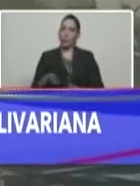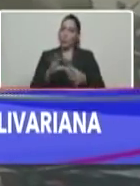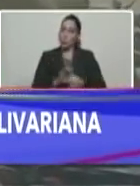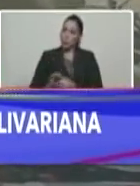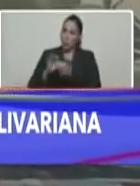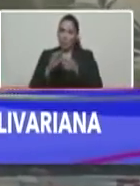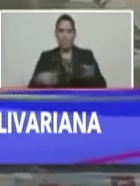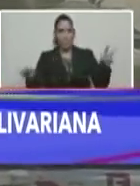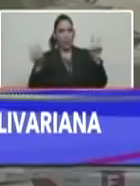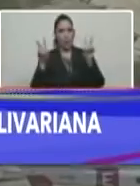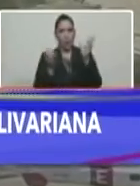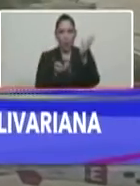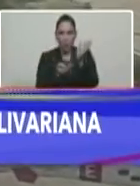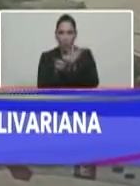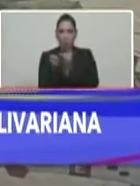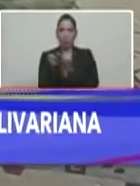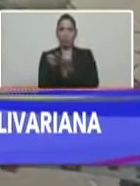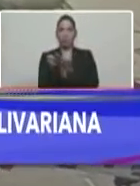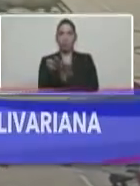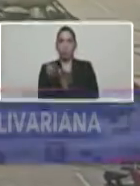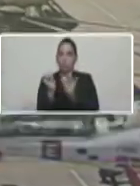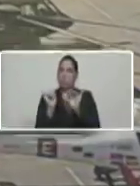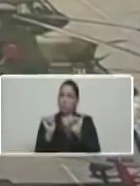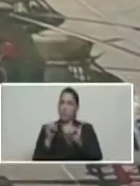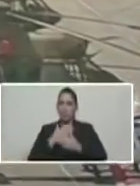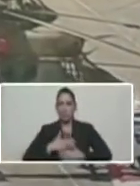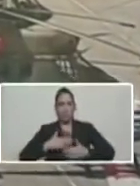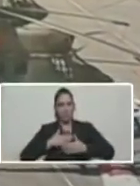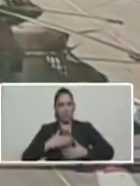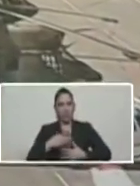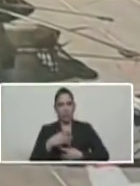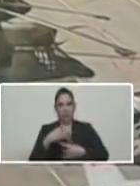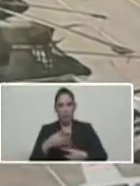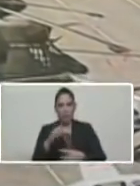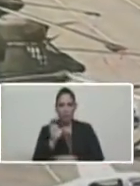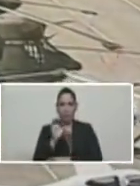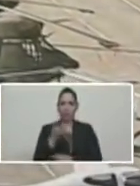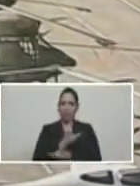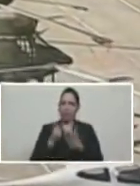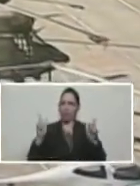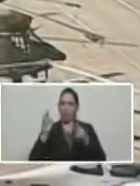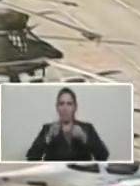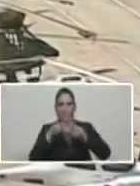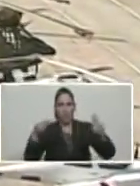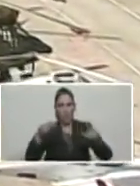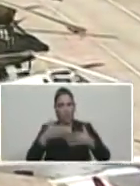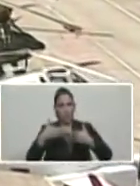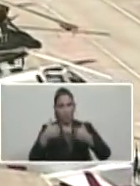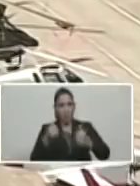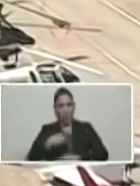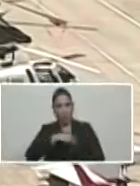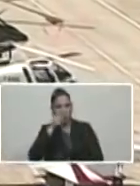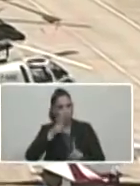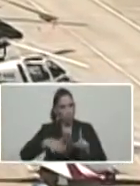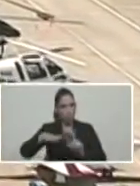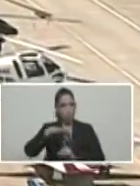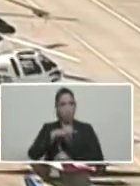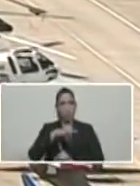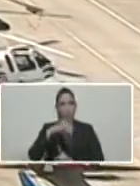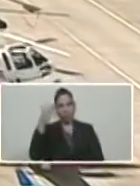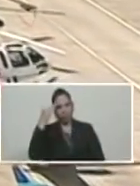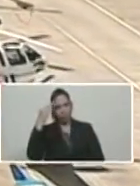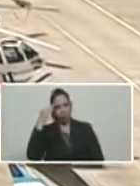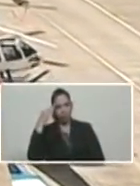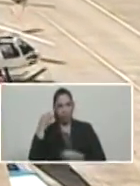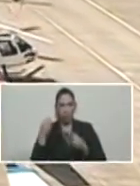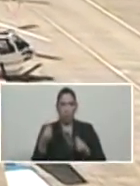eternos, con los genuinos intereses de la patria, con la libertad, la paz y seguridad de nuestro pueblo, sepan trazar